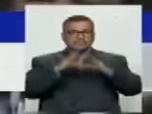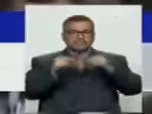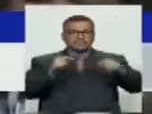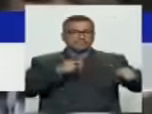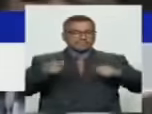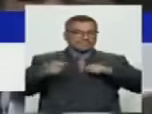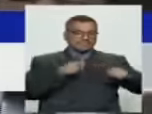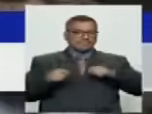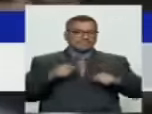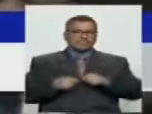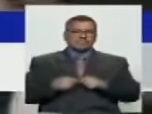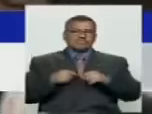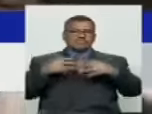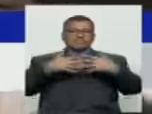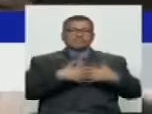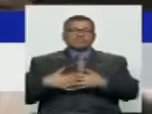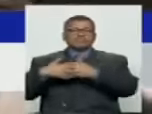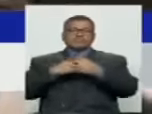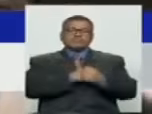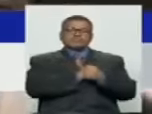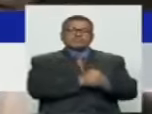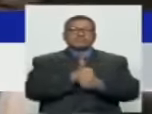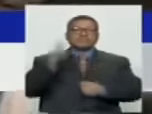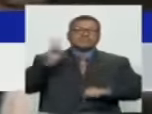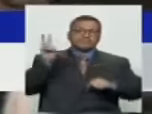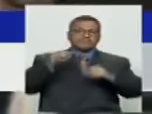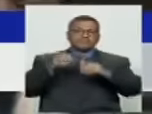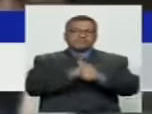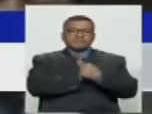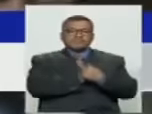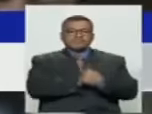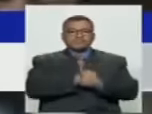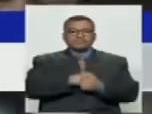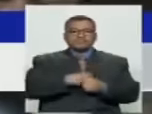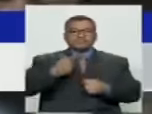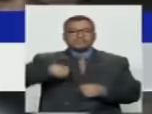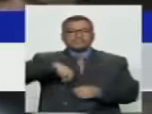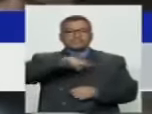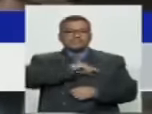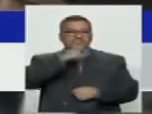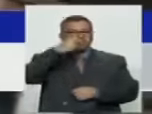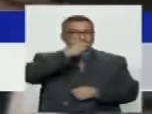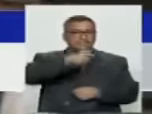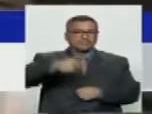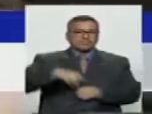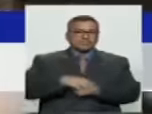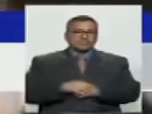acciones imperiales, por amor a Venezuela y por amor a nuestros pueblos.